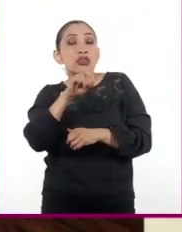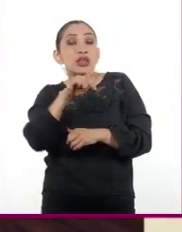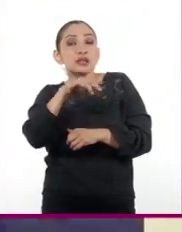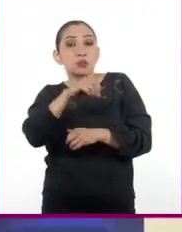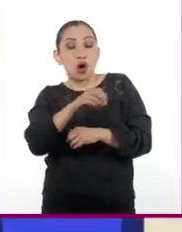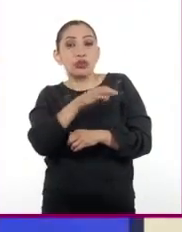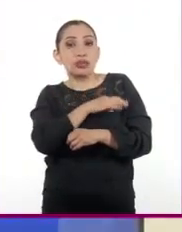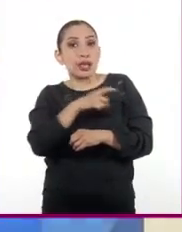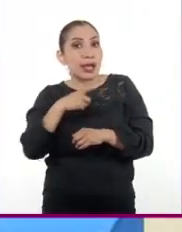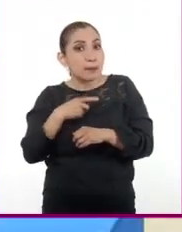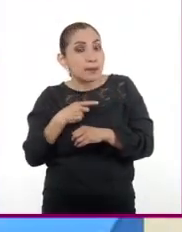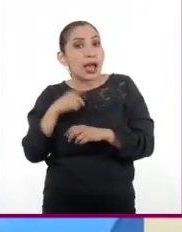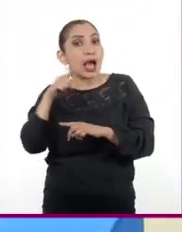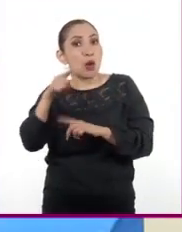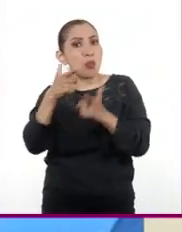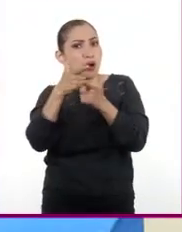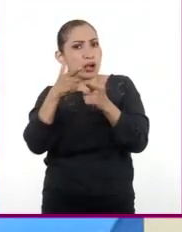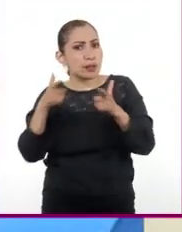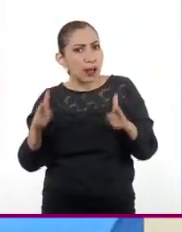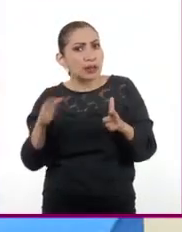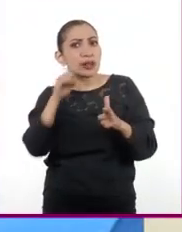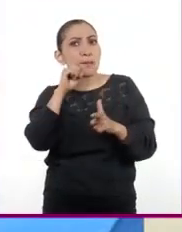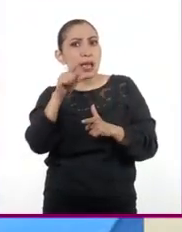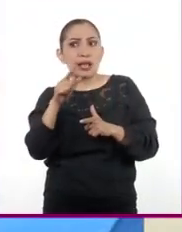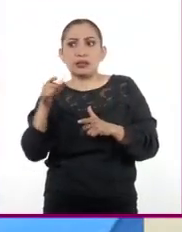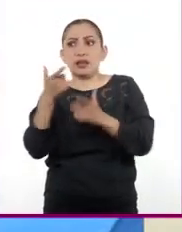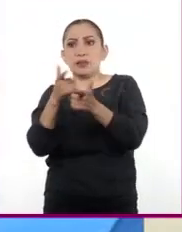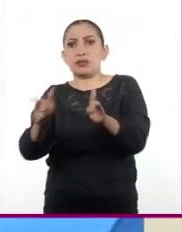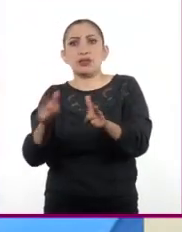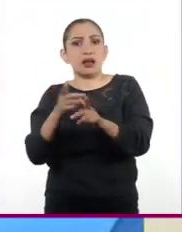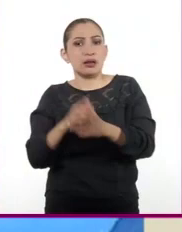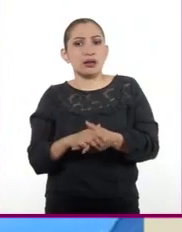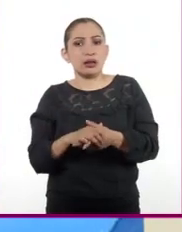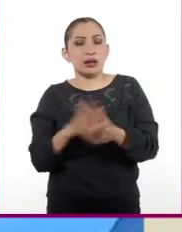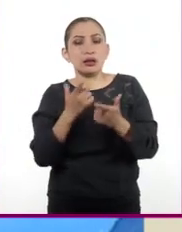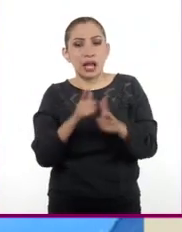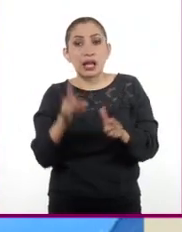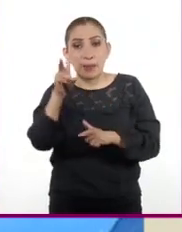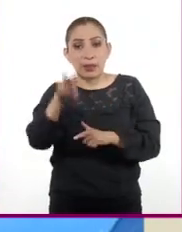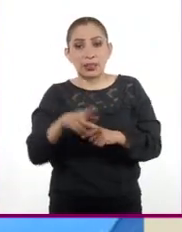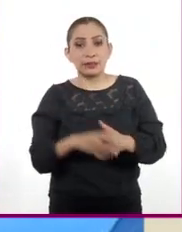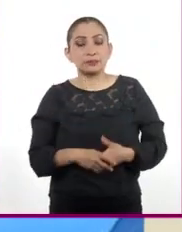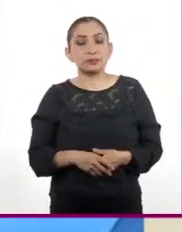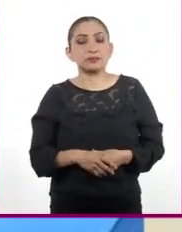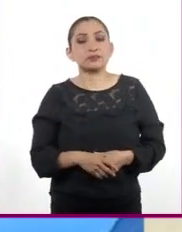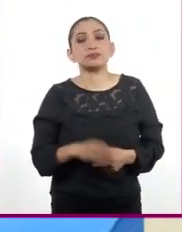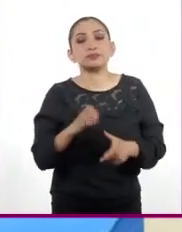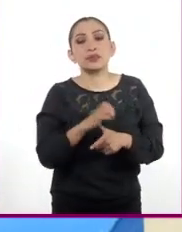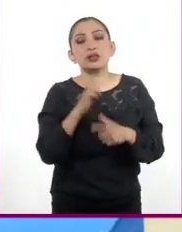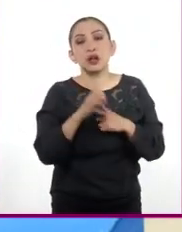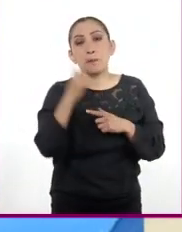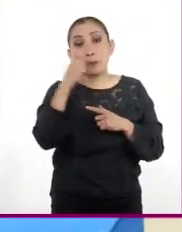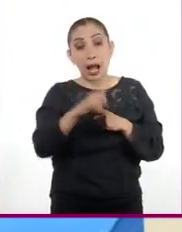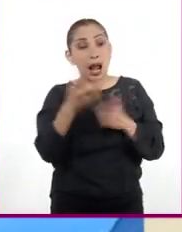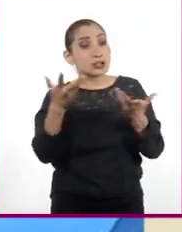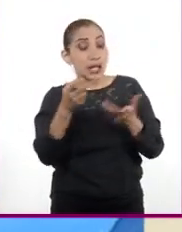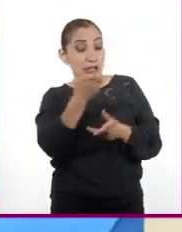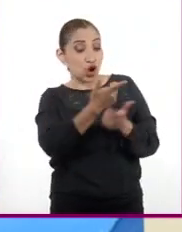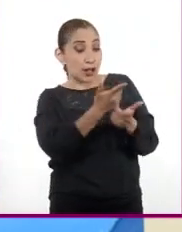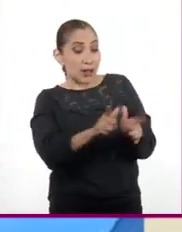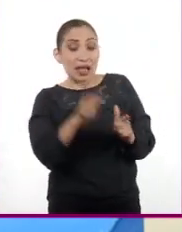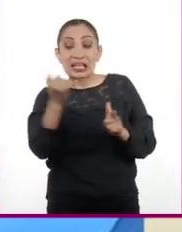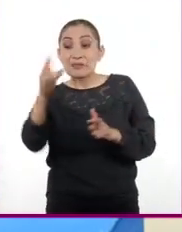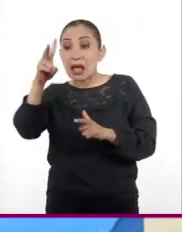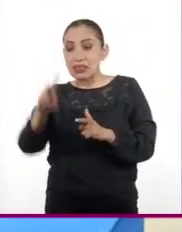de perseguir la libertad y la libertad y la verdad. Entonces, para poderlo lograr,